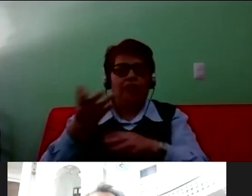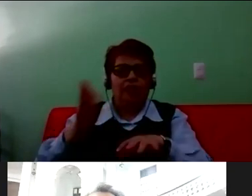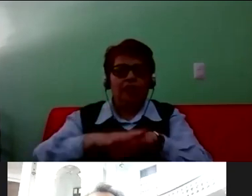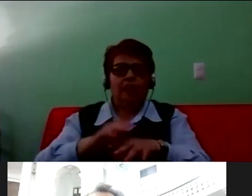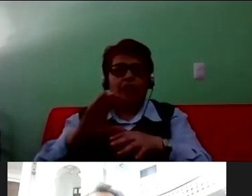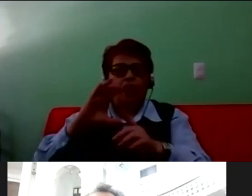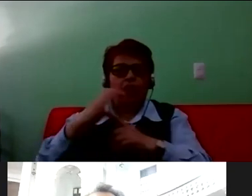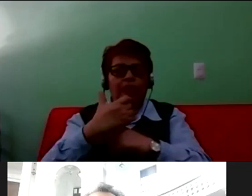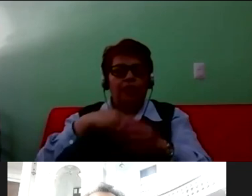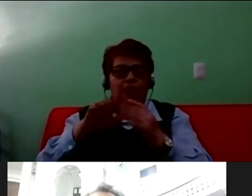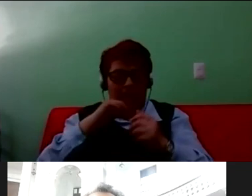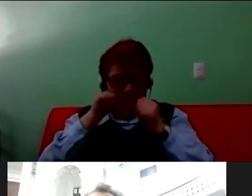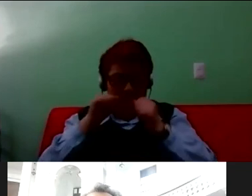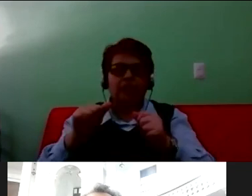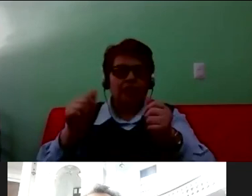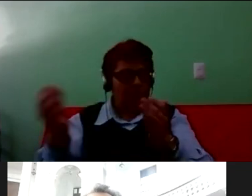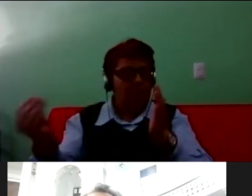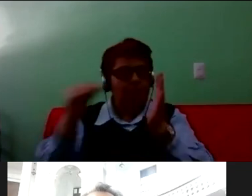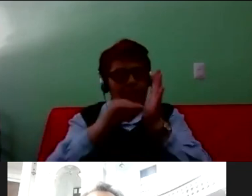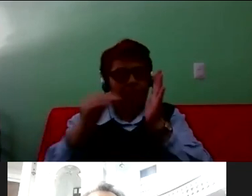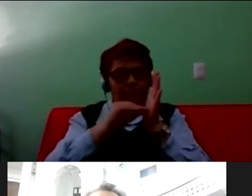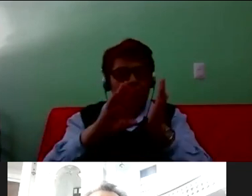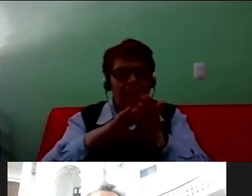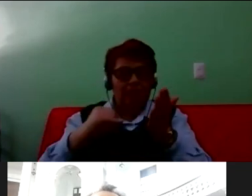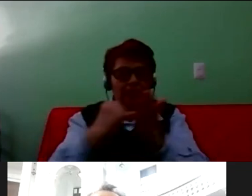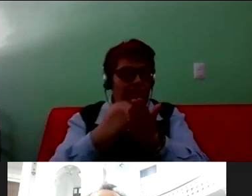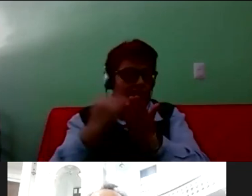las cuales fueron atendidas y se incorporaron al dictamen.